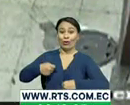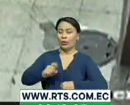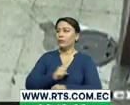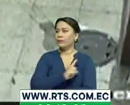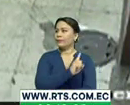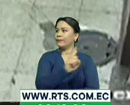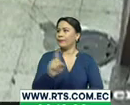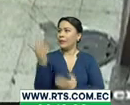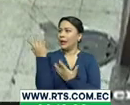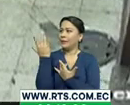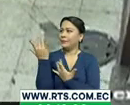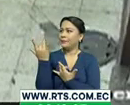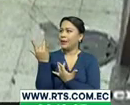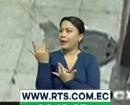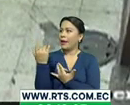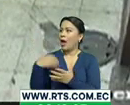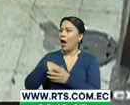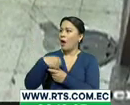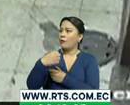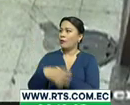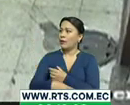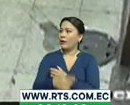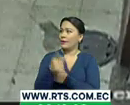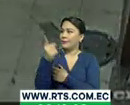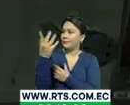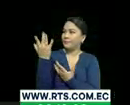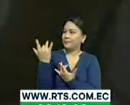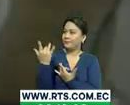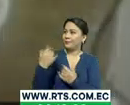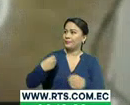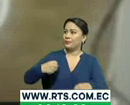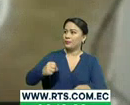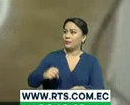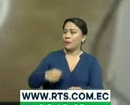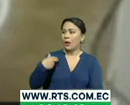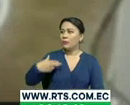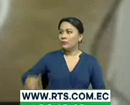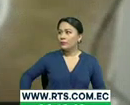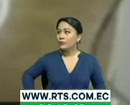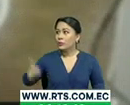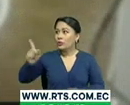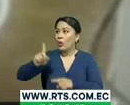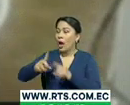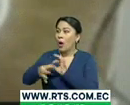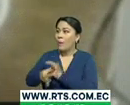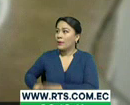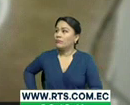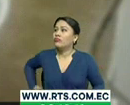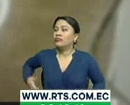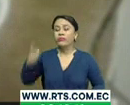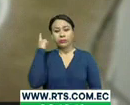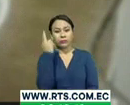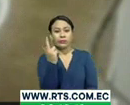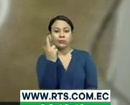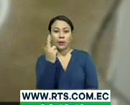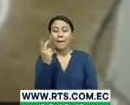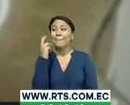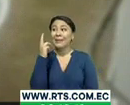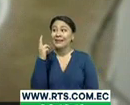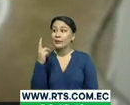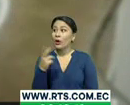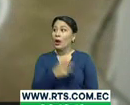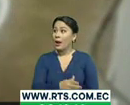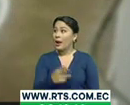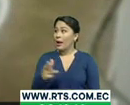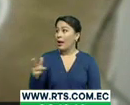limitó a esperar desde la calle adentro su compañero mostró un arma de fuego